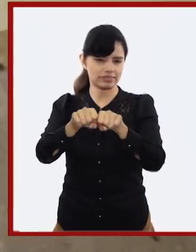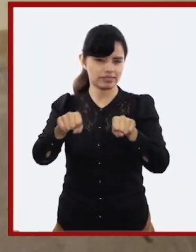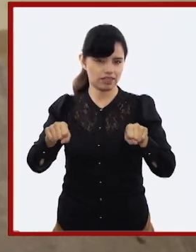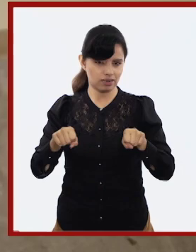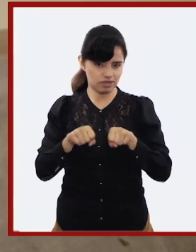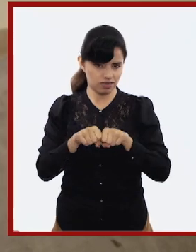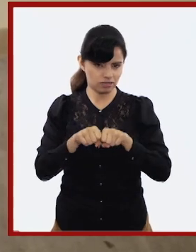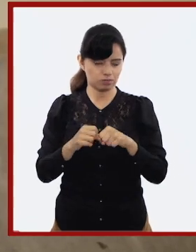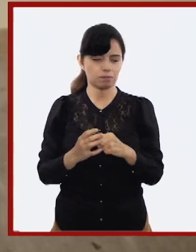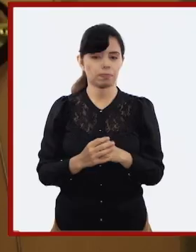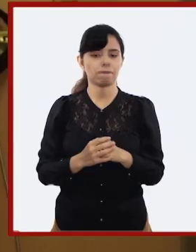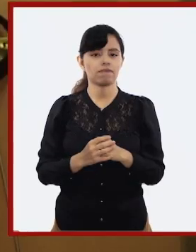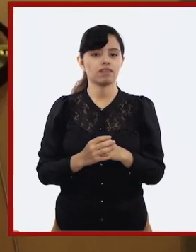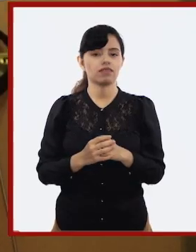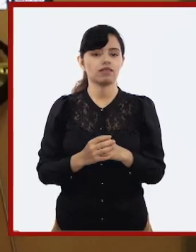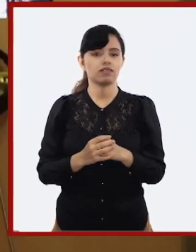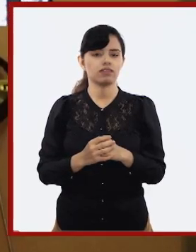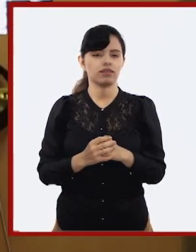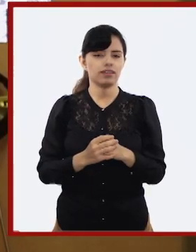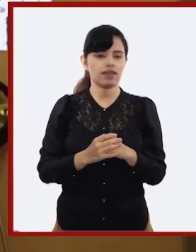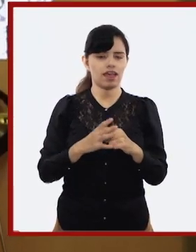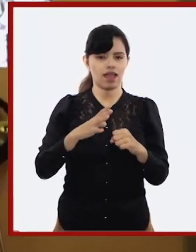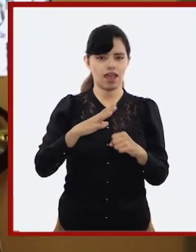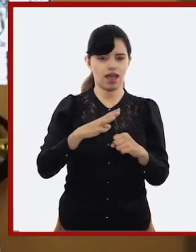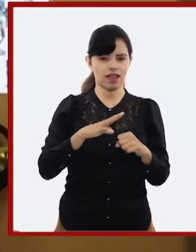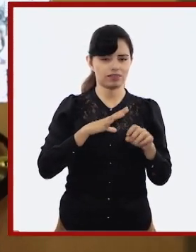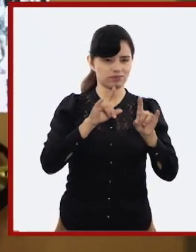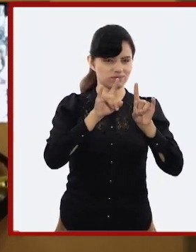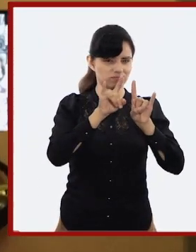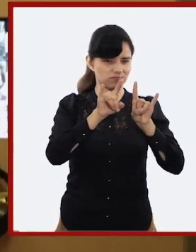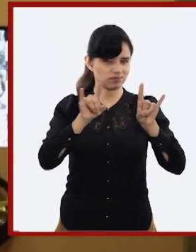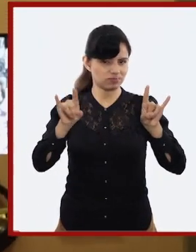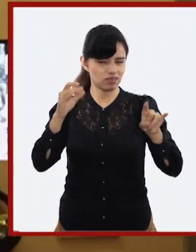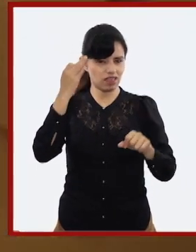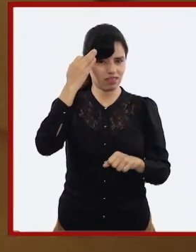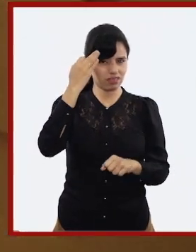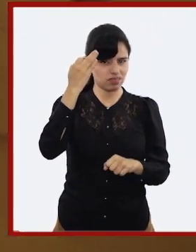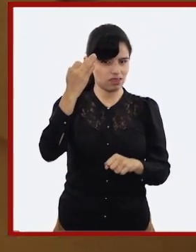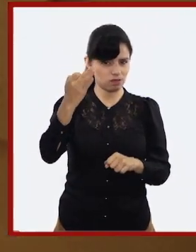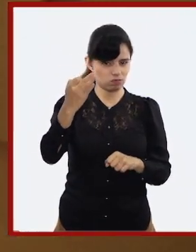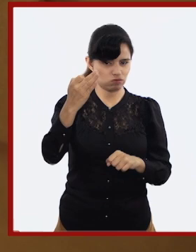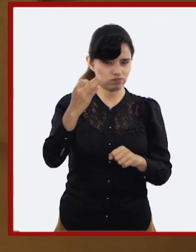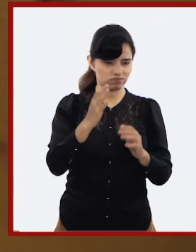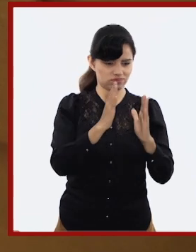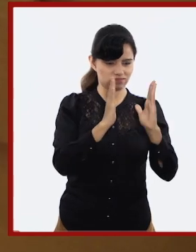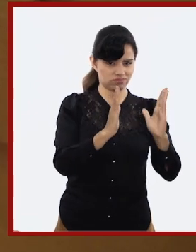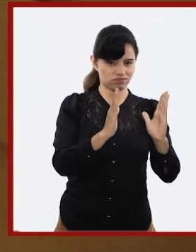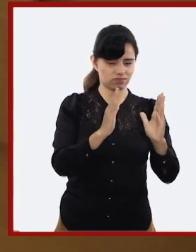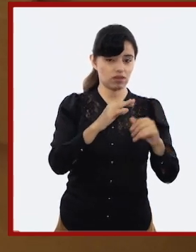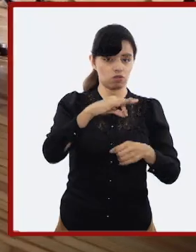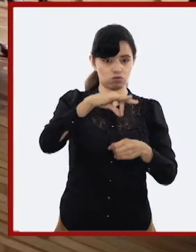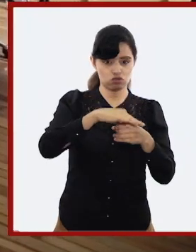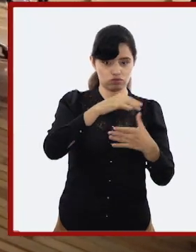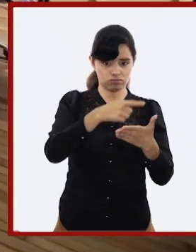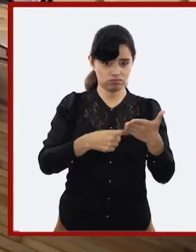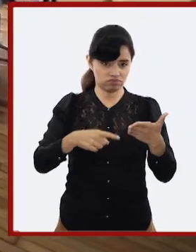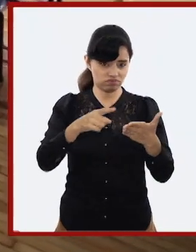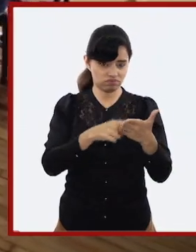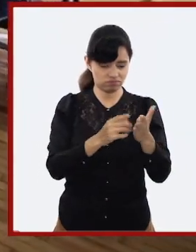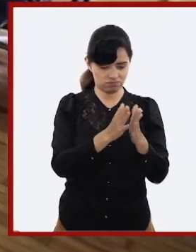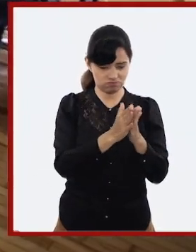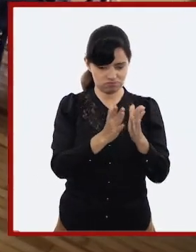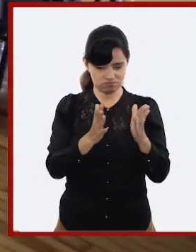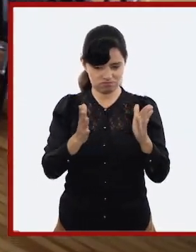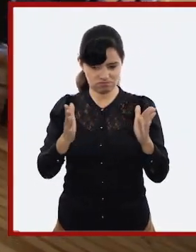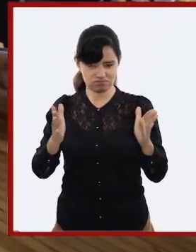los módulos del tiempo presente, desde que se da el voto hasta la actualidad.